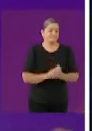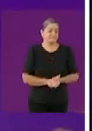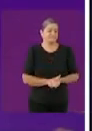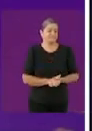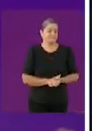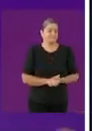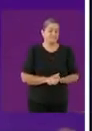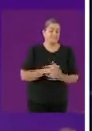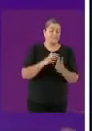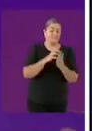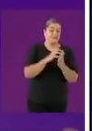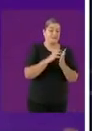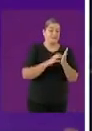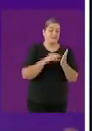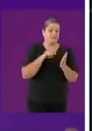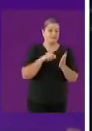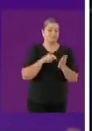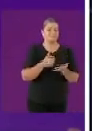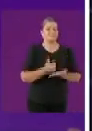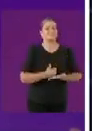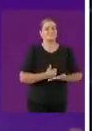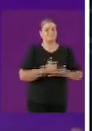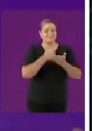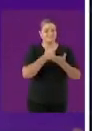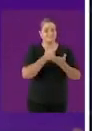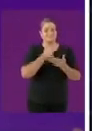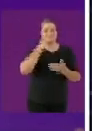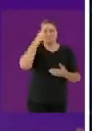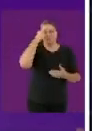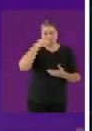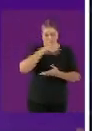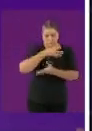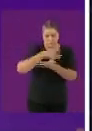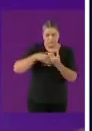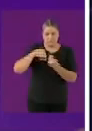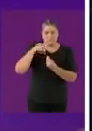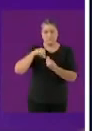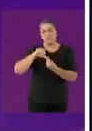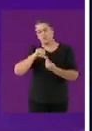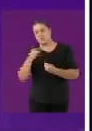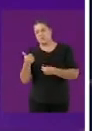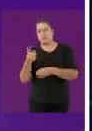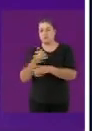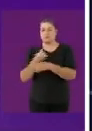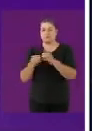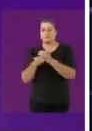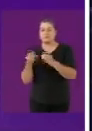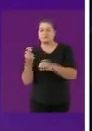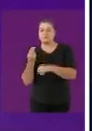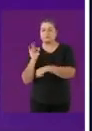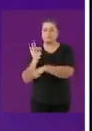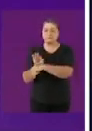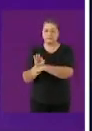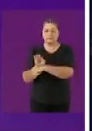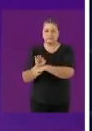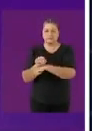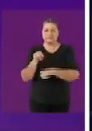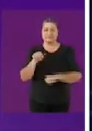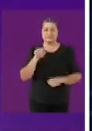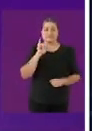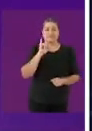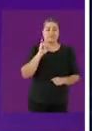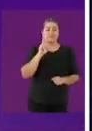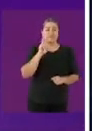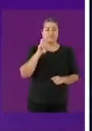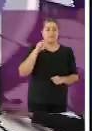incómodo muy incómodo este debate e insisto difícilmente va a animar a la sociedad a que encienda la televisión o a que